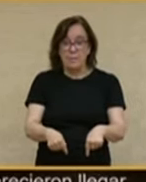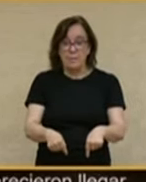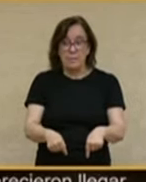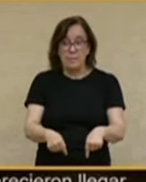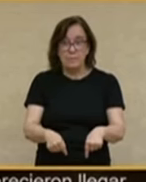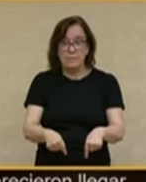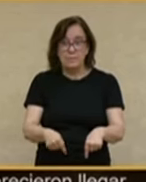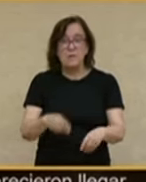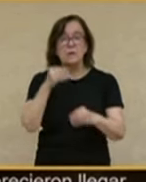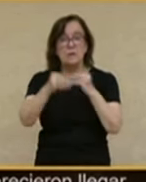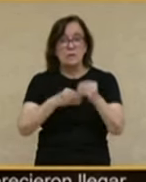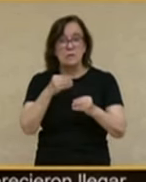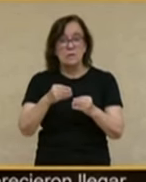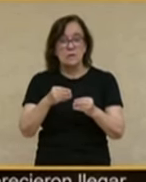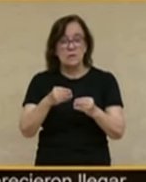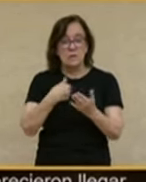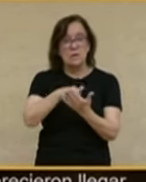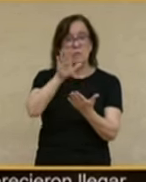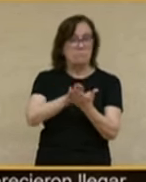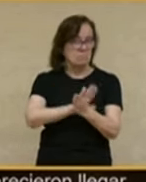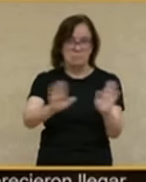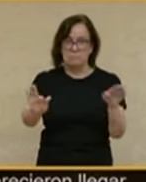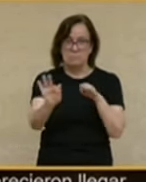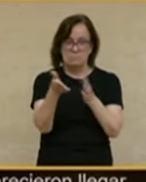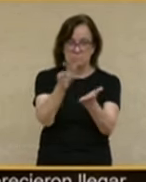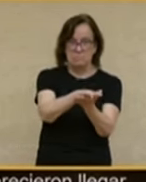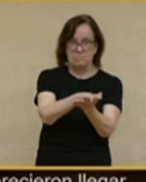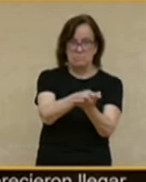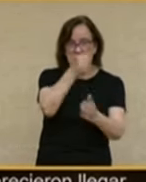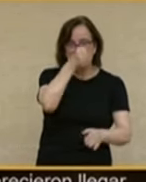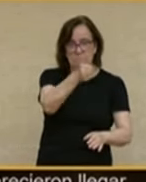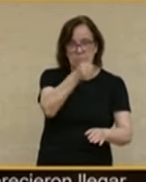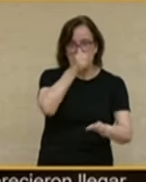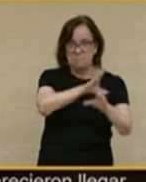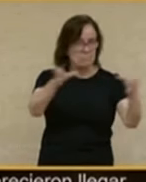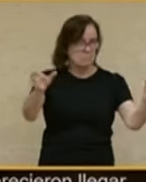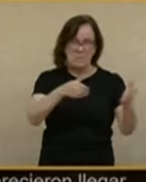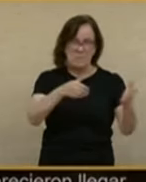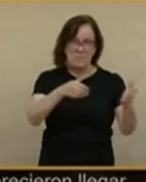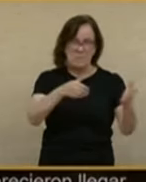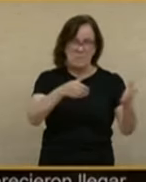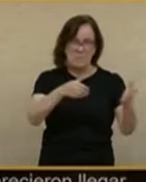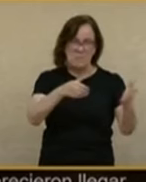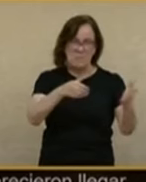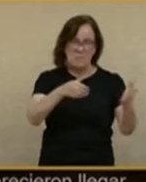hemos asistido al acta de defunción del Partido Socialista Obrero Español.